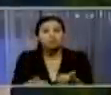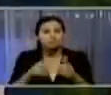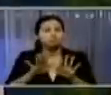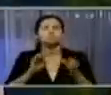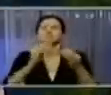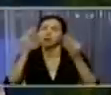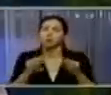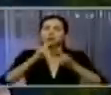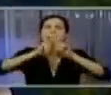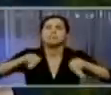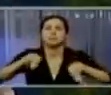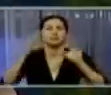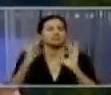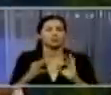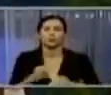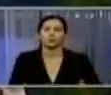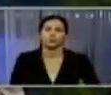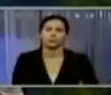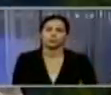Bueno,